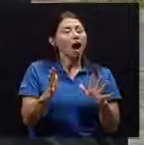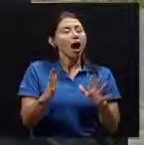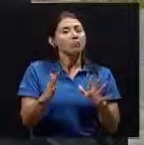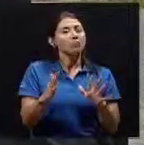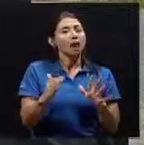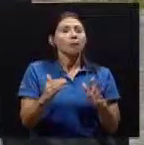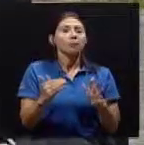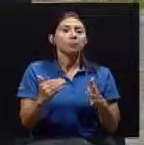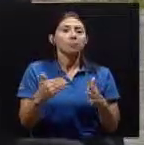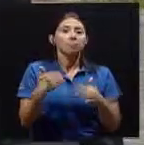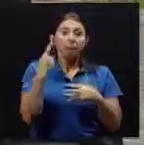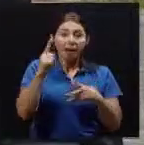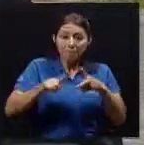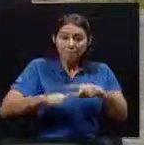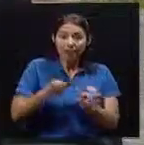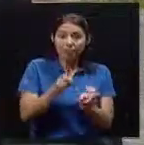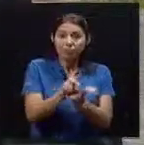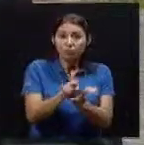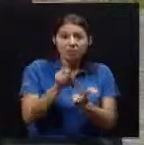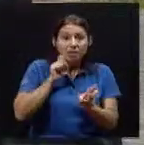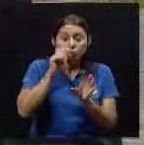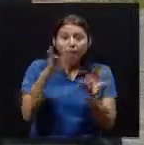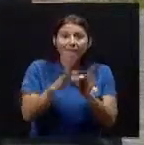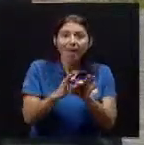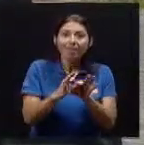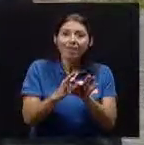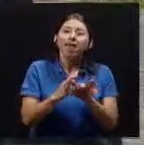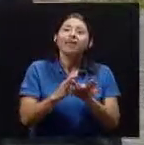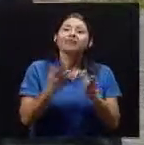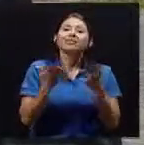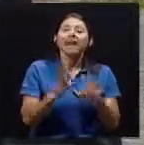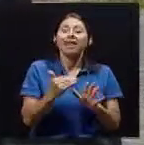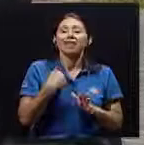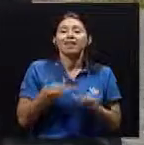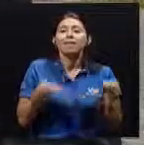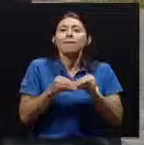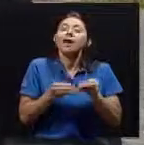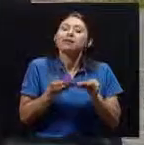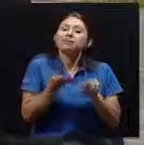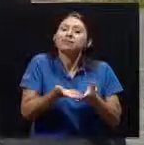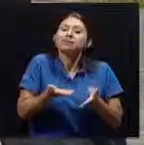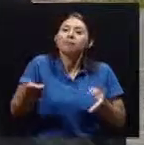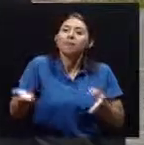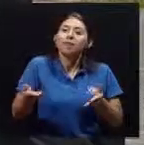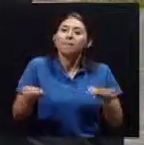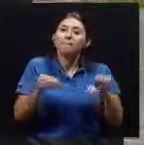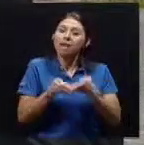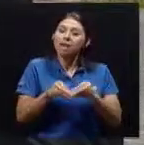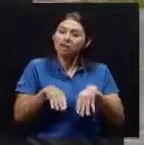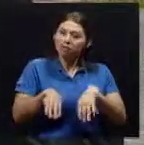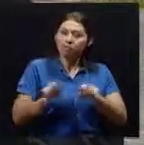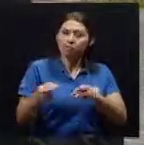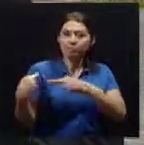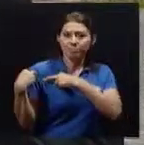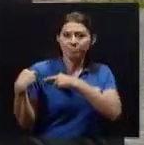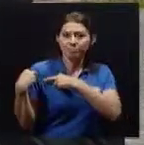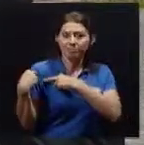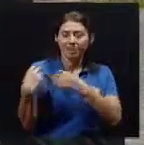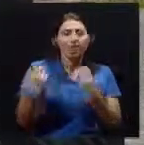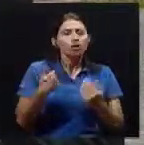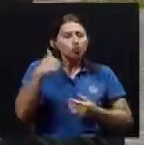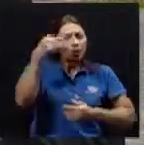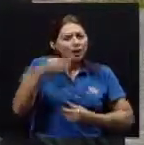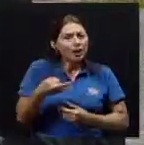su sexualidad mucho más responsablemente, con menos tabúes, con menos mitos, ¿verdad? Sí, porque definitivamente yo creo que uno